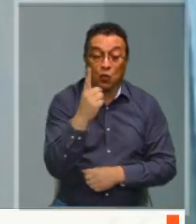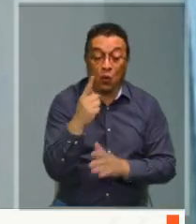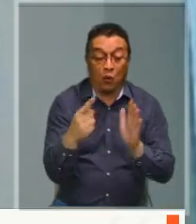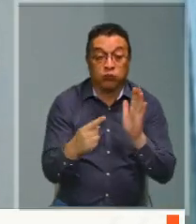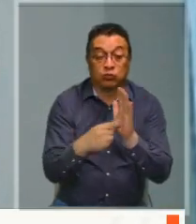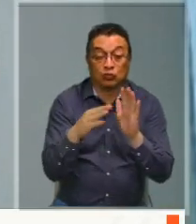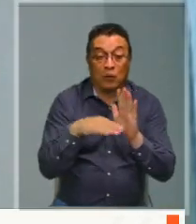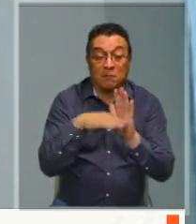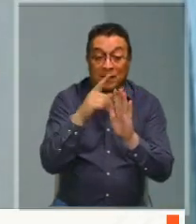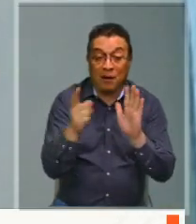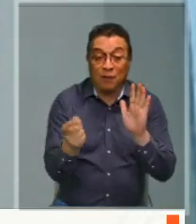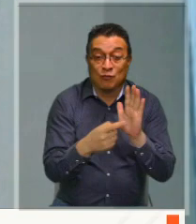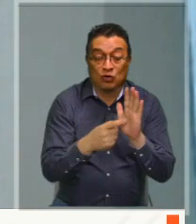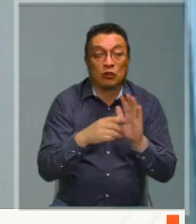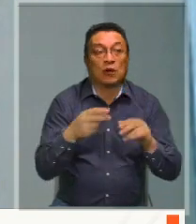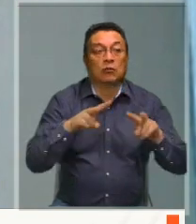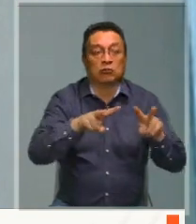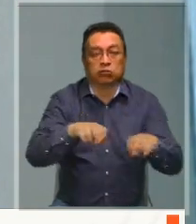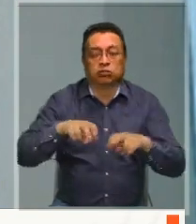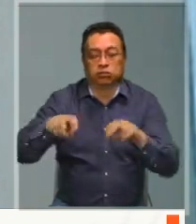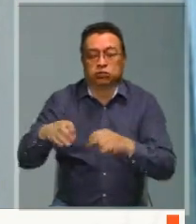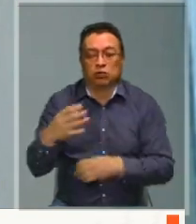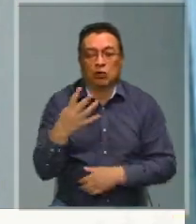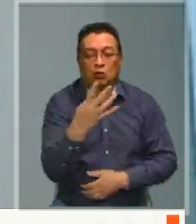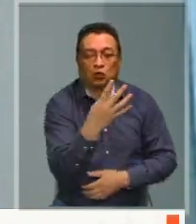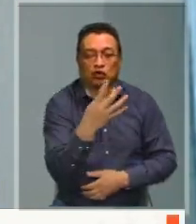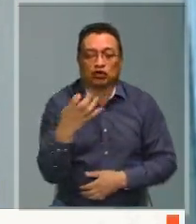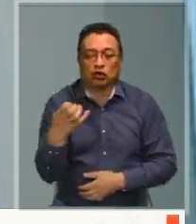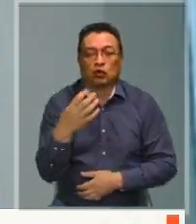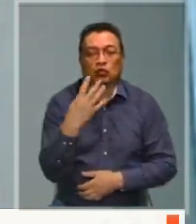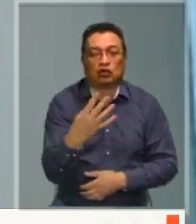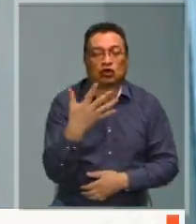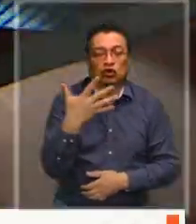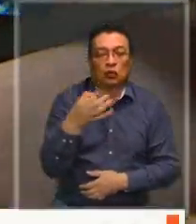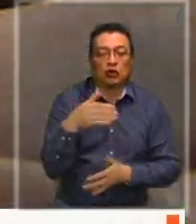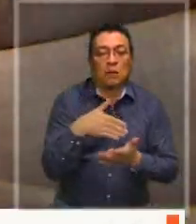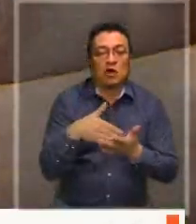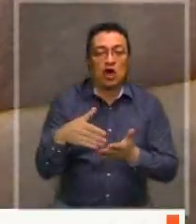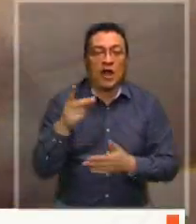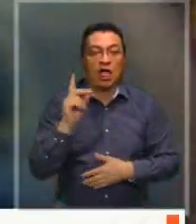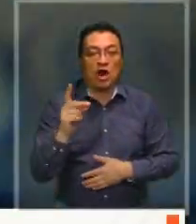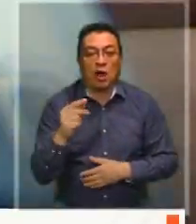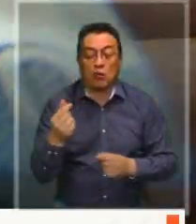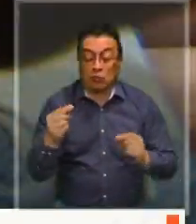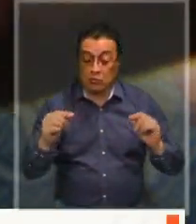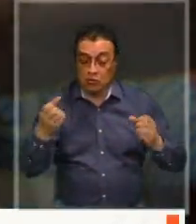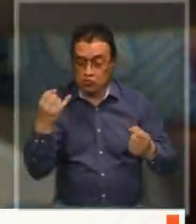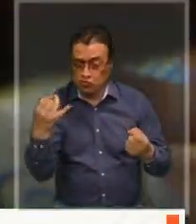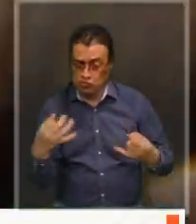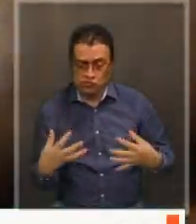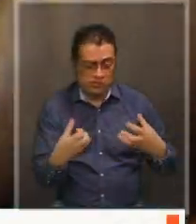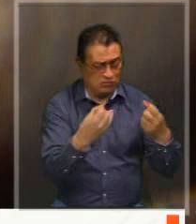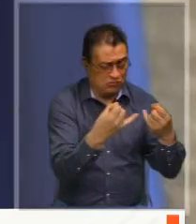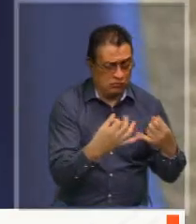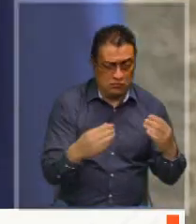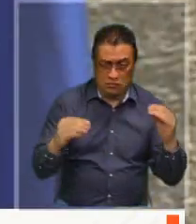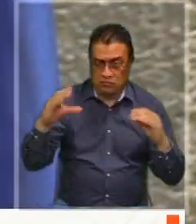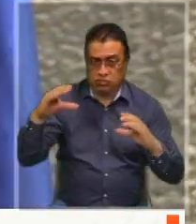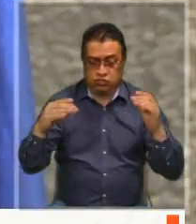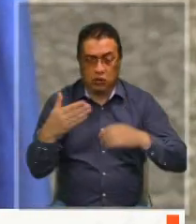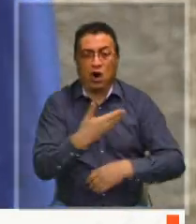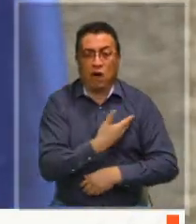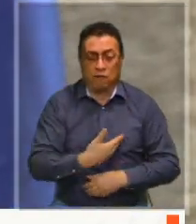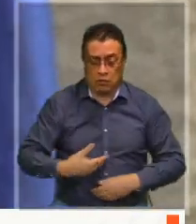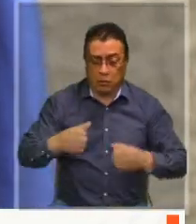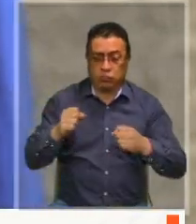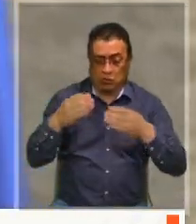de impuesto de primera categoría recauda alrededor de unos cuatrocientos cuatrocientos cincuenta millones de dólares números más números menos el gobierno mostró apertura